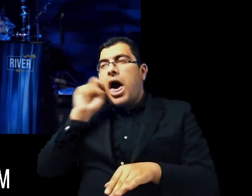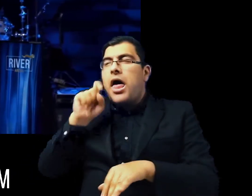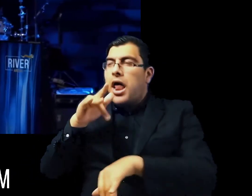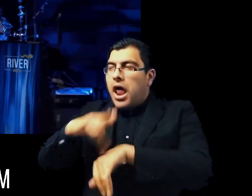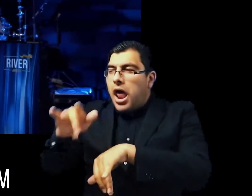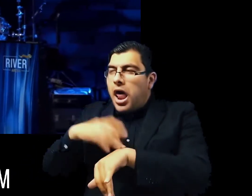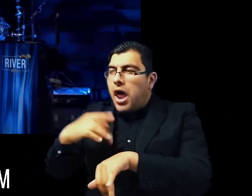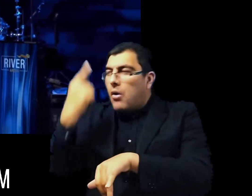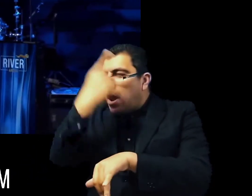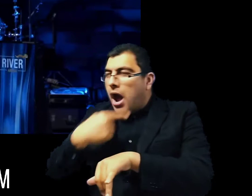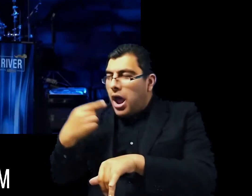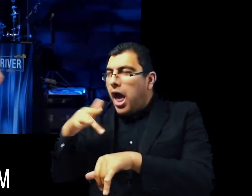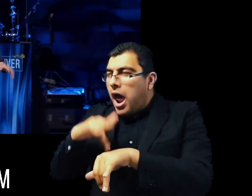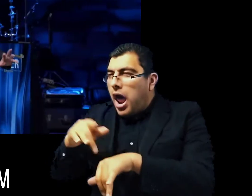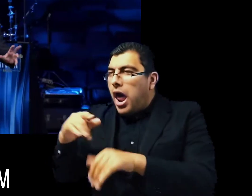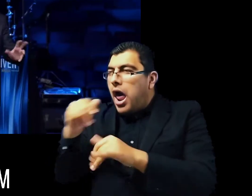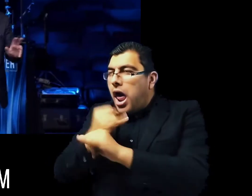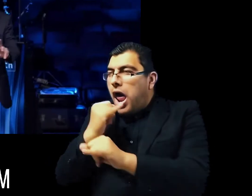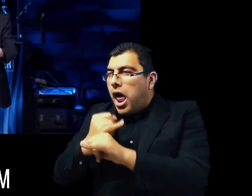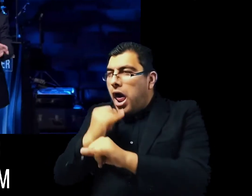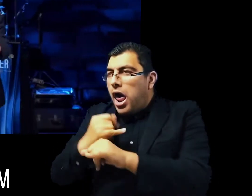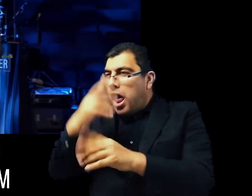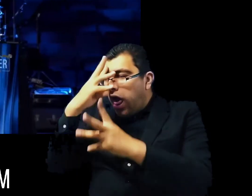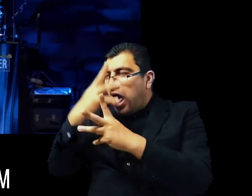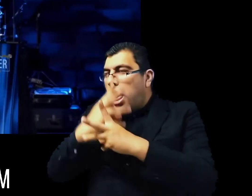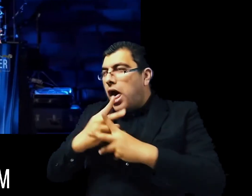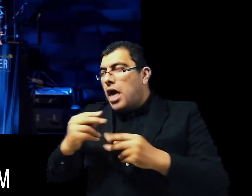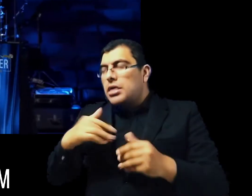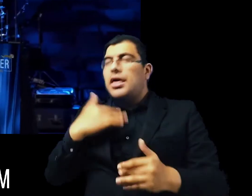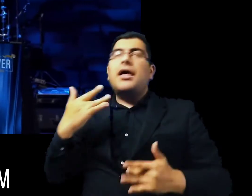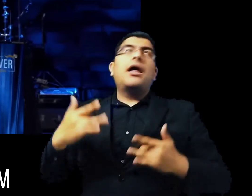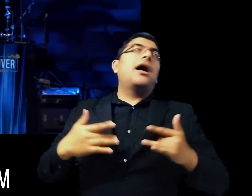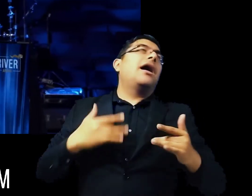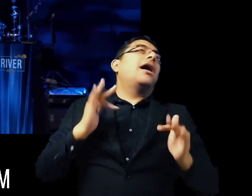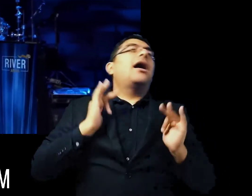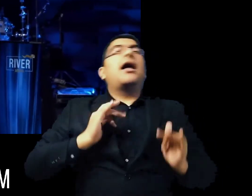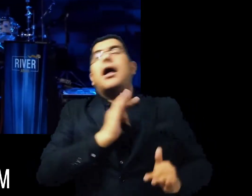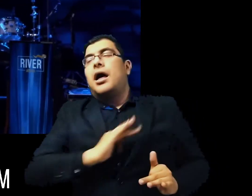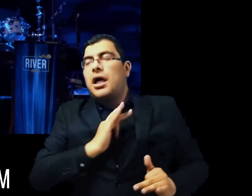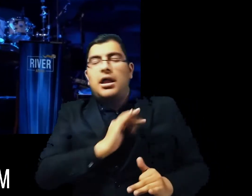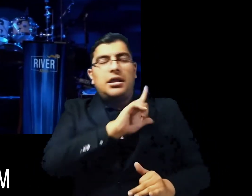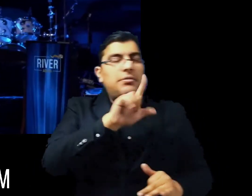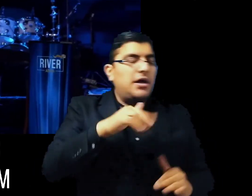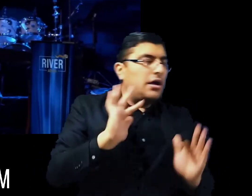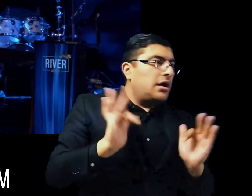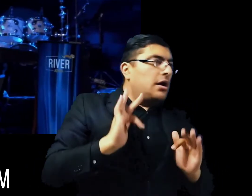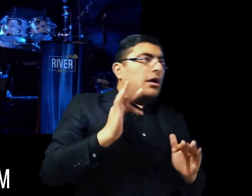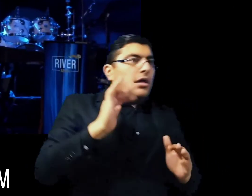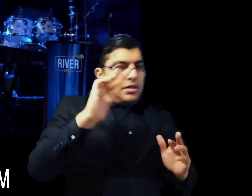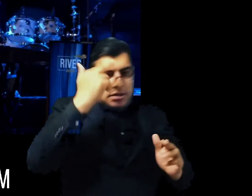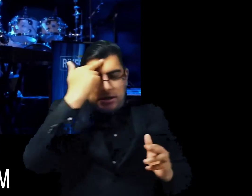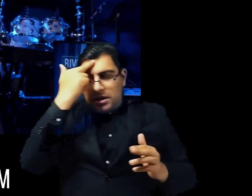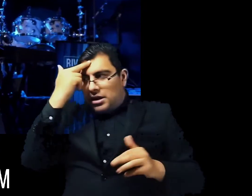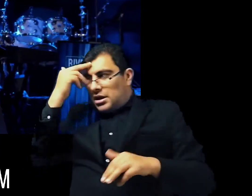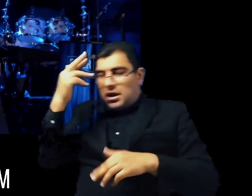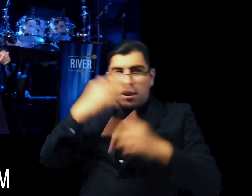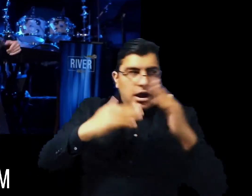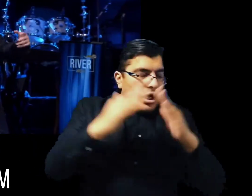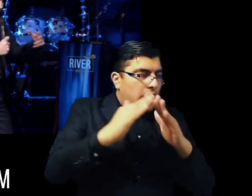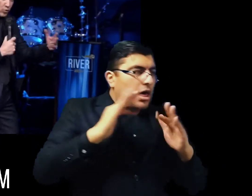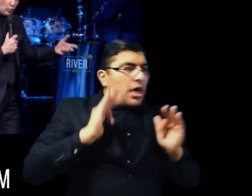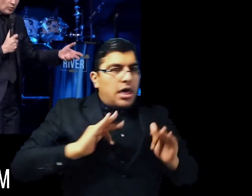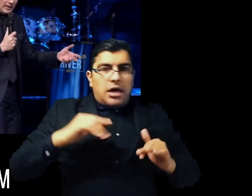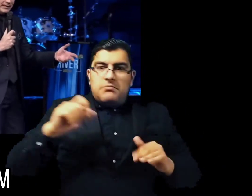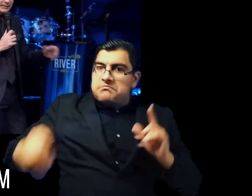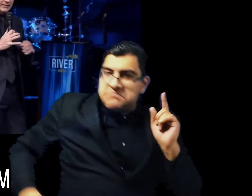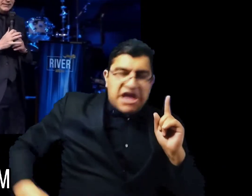internet. Y la culpa desaparece mientras que dura el happy hour, pero después aparece cuando regresamos a casa. Otros